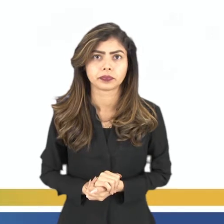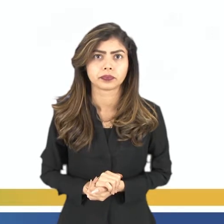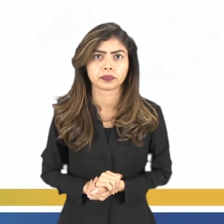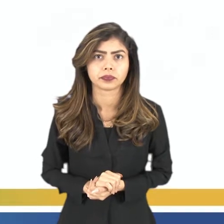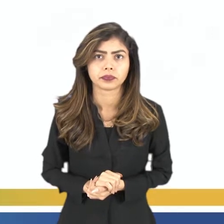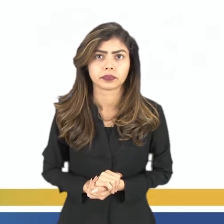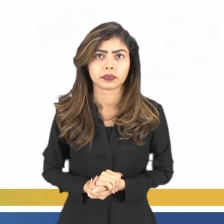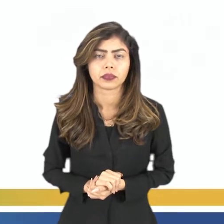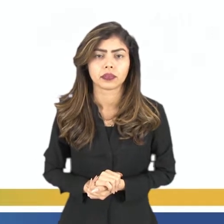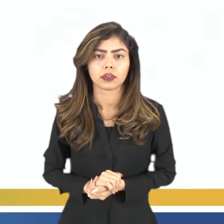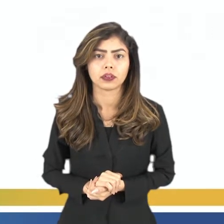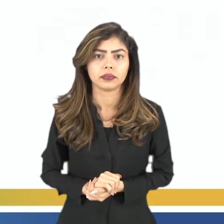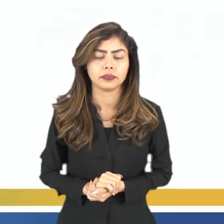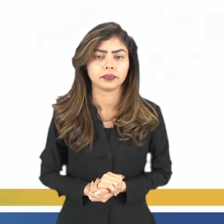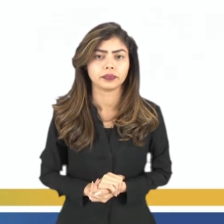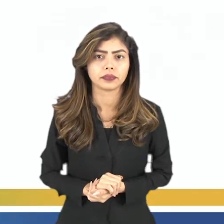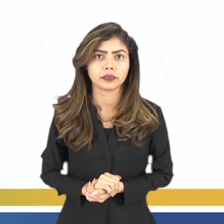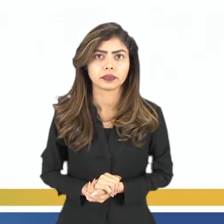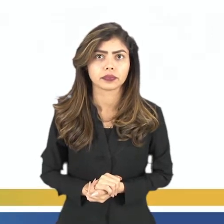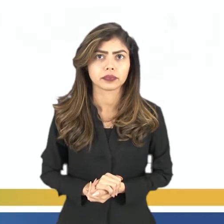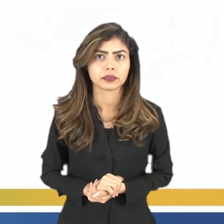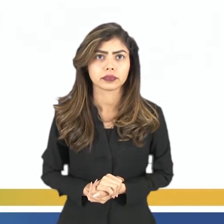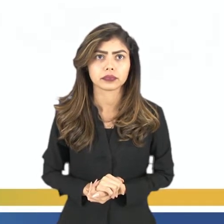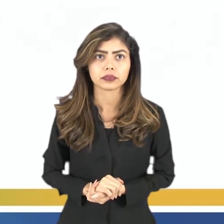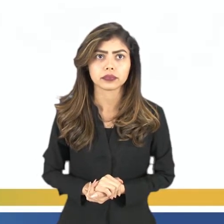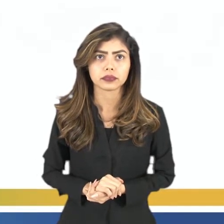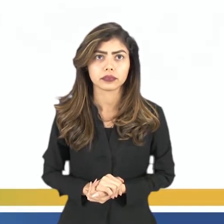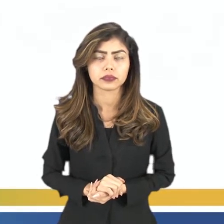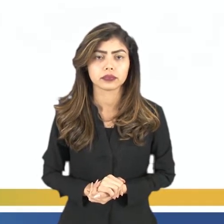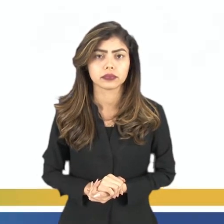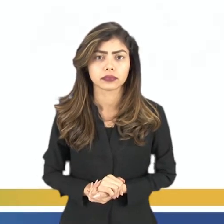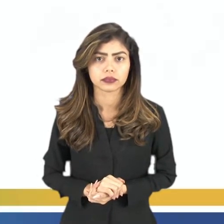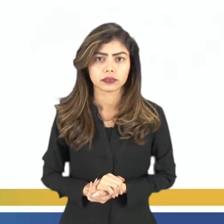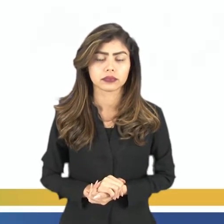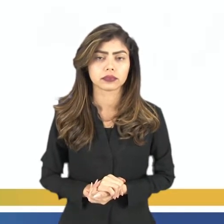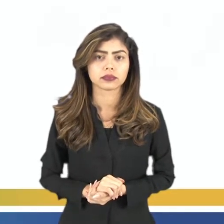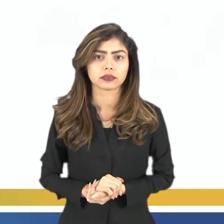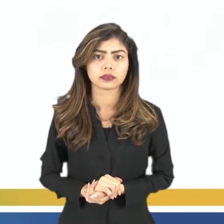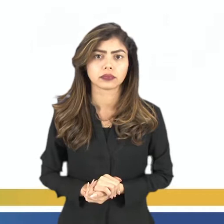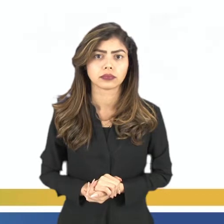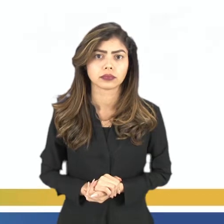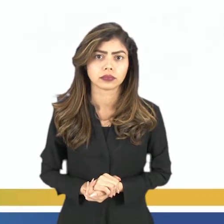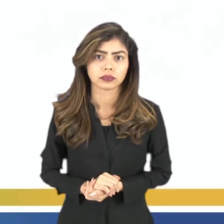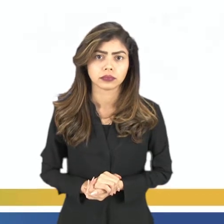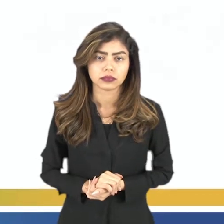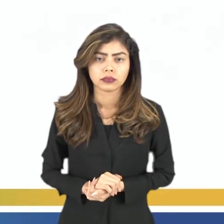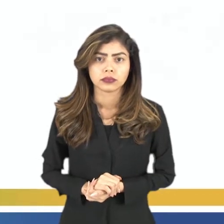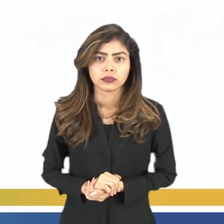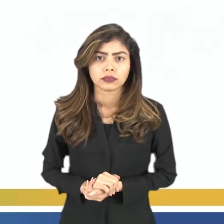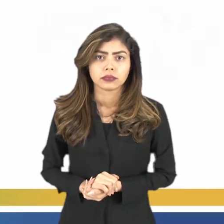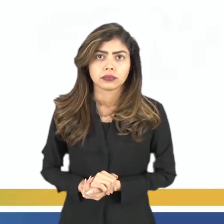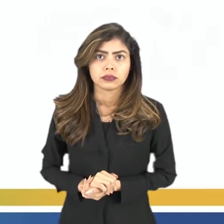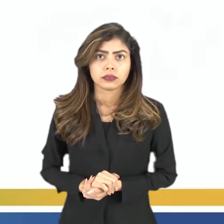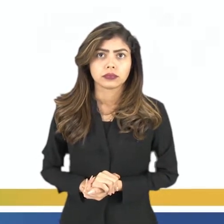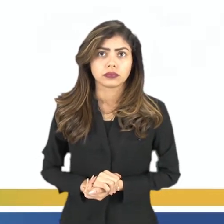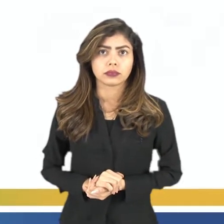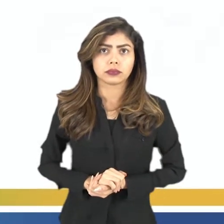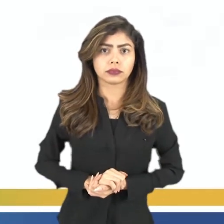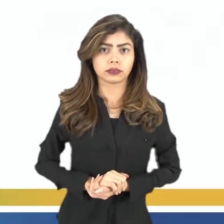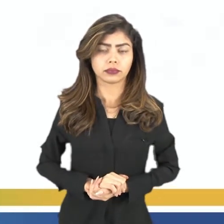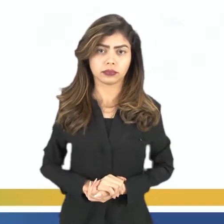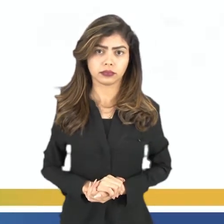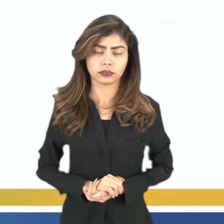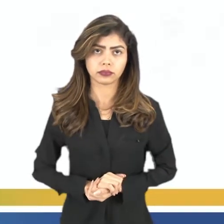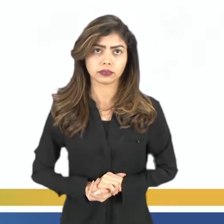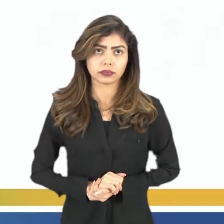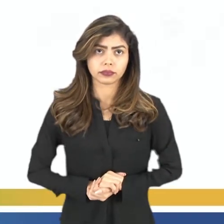proposiciones subordinadas son aquellas que pueden funcionar de manera autónoma. Su significado no está